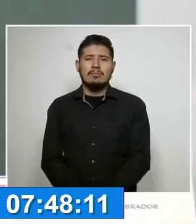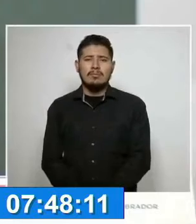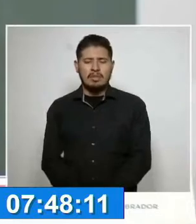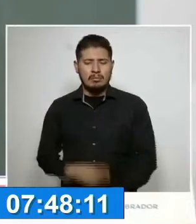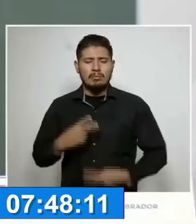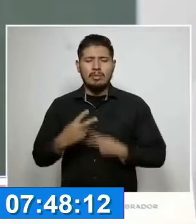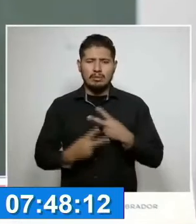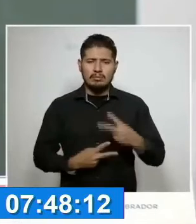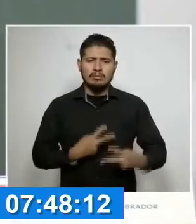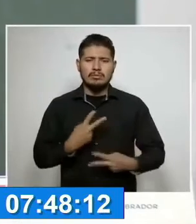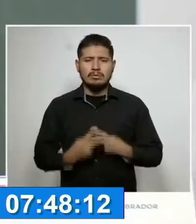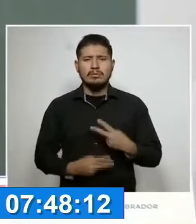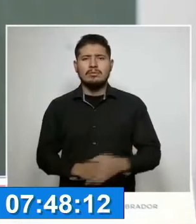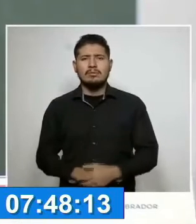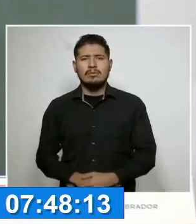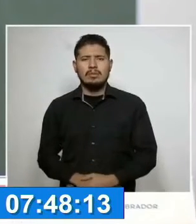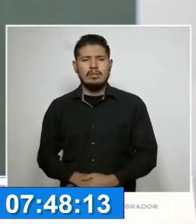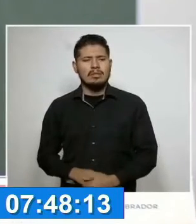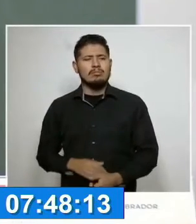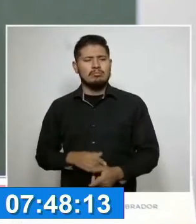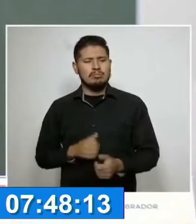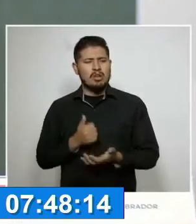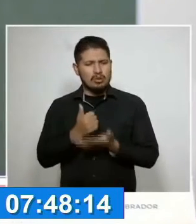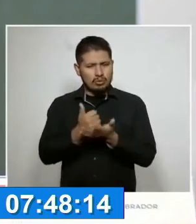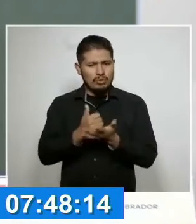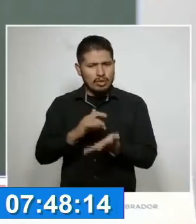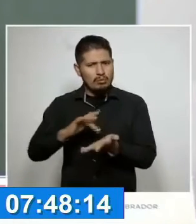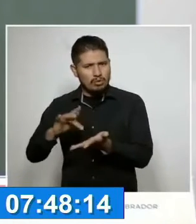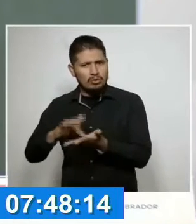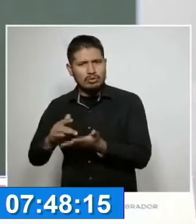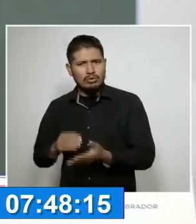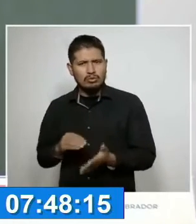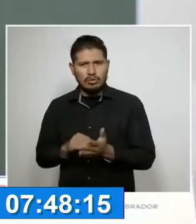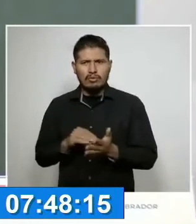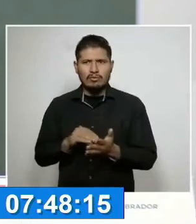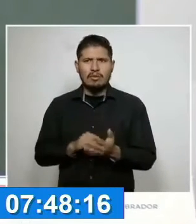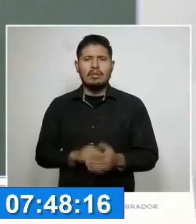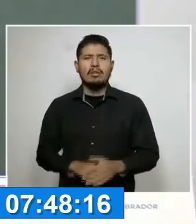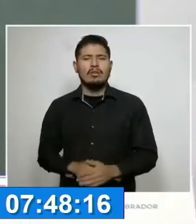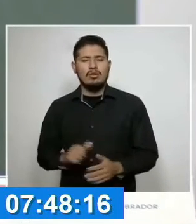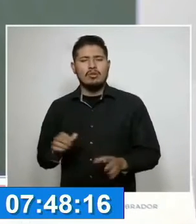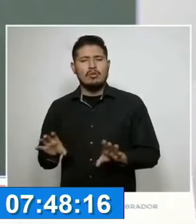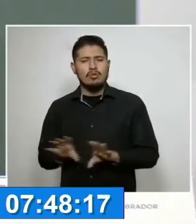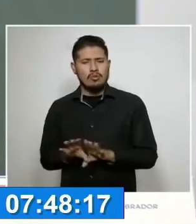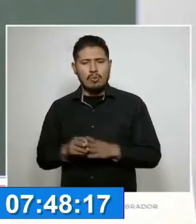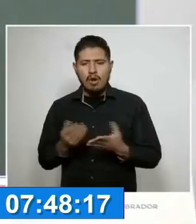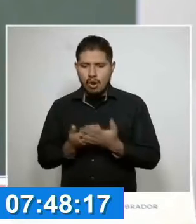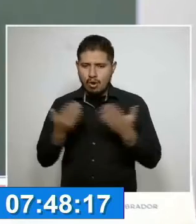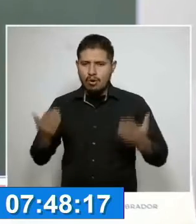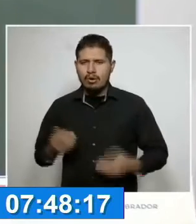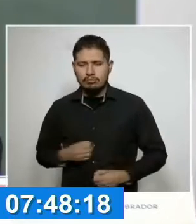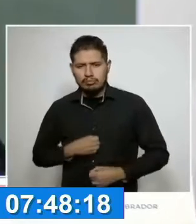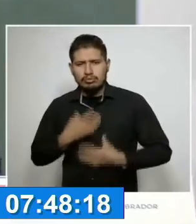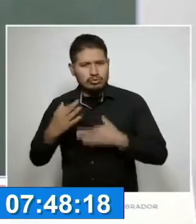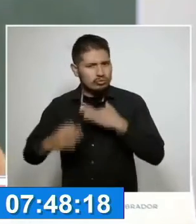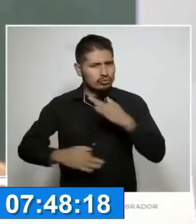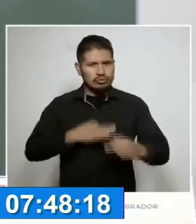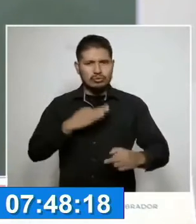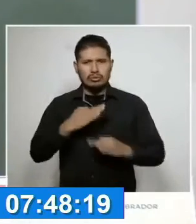Vamos a seguir apoyando, como aquí se ha expresado, con todos